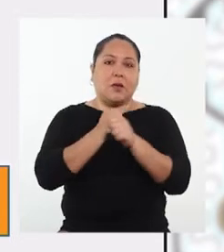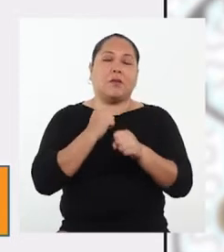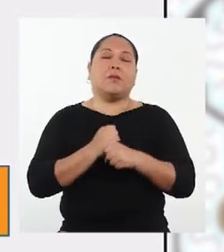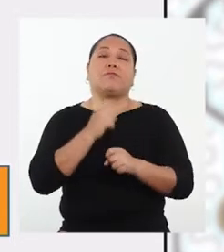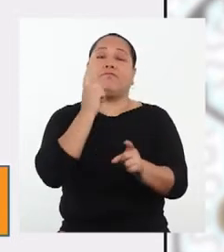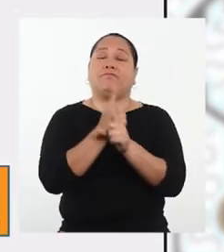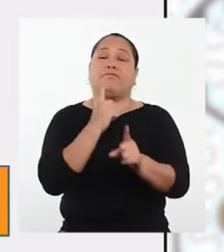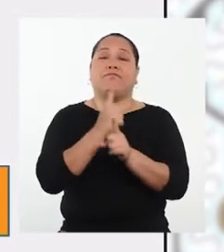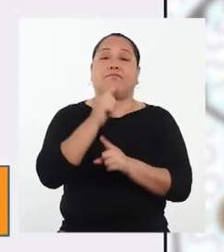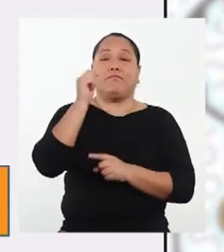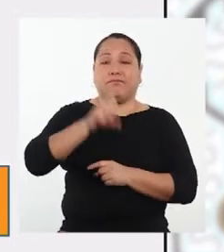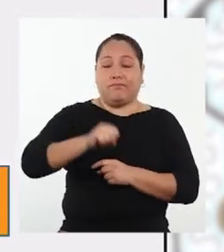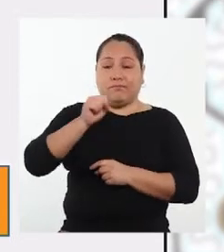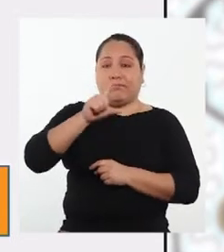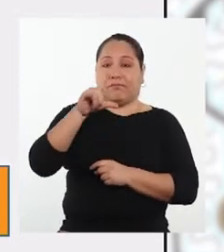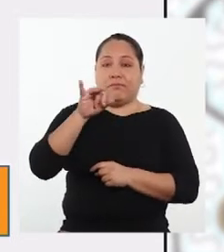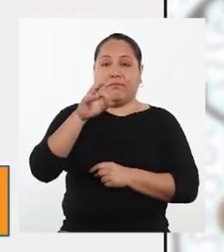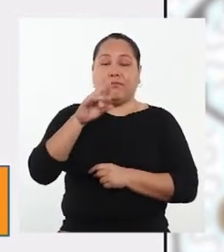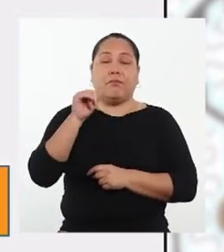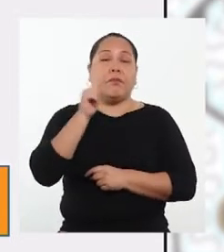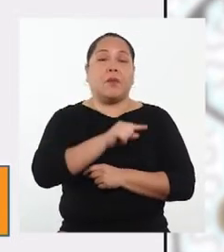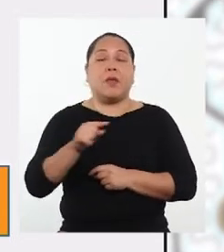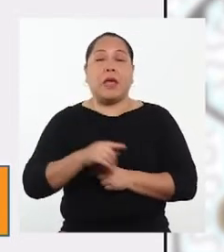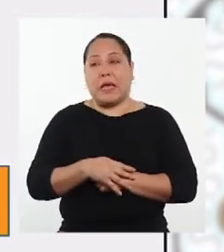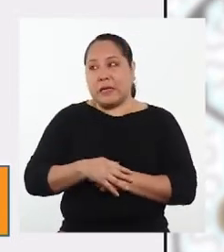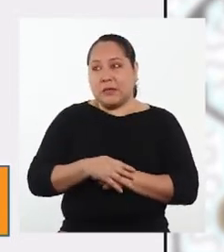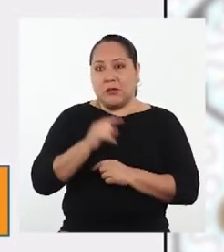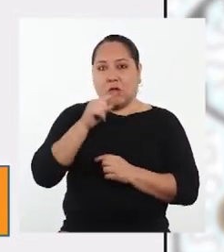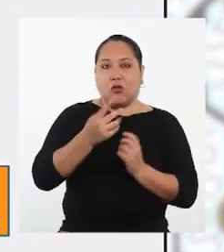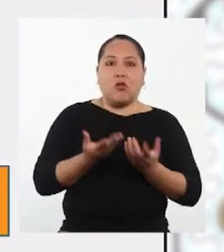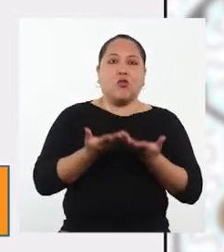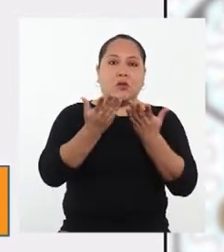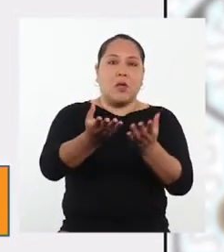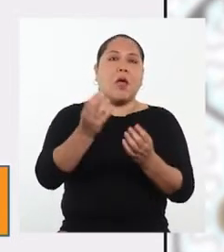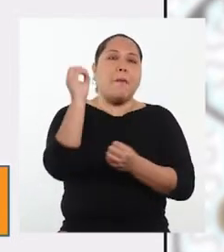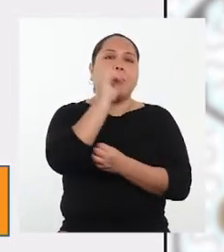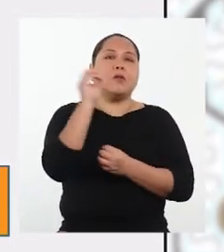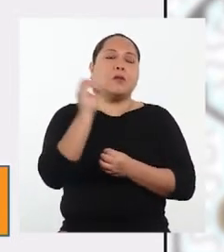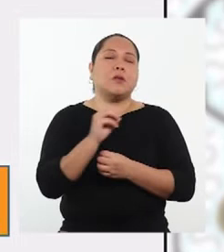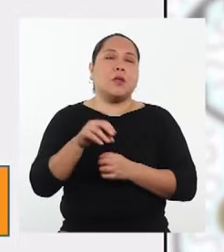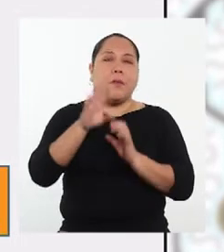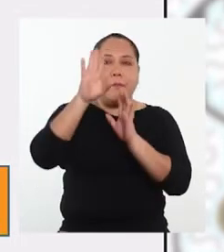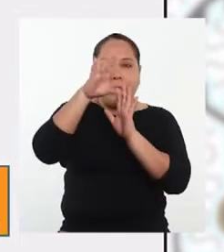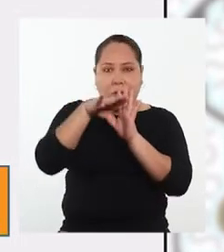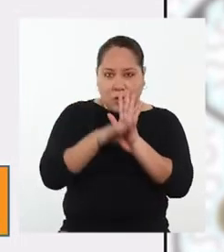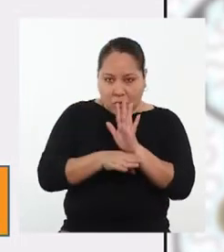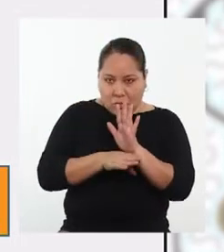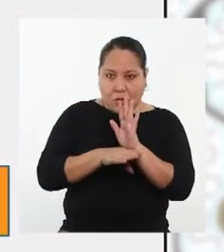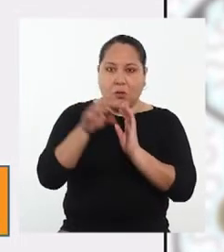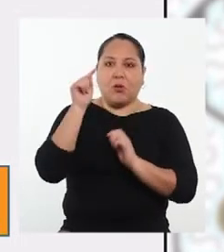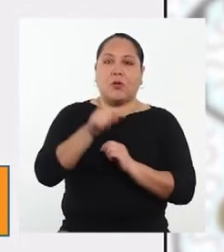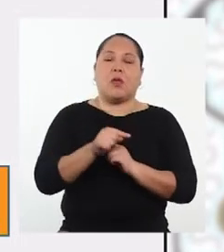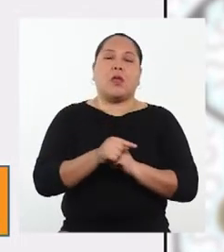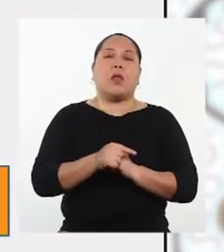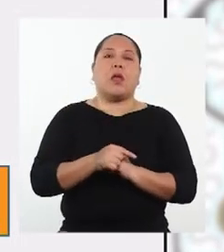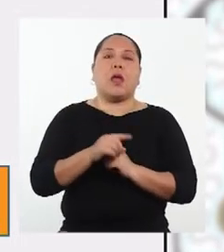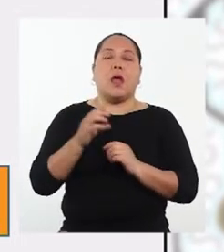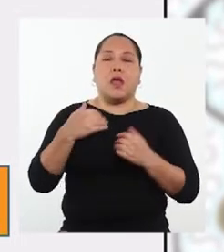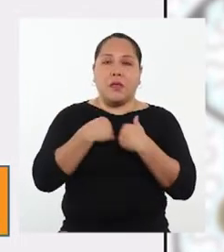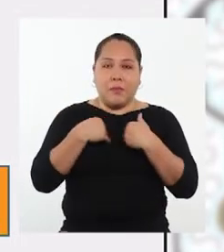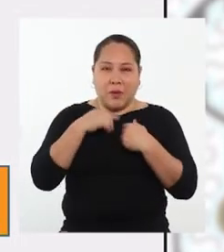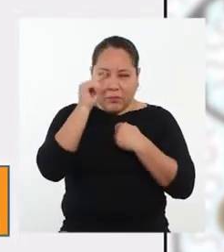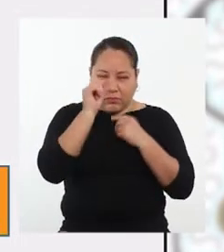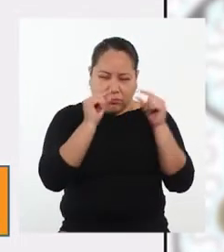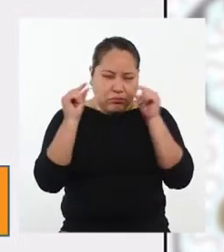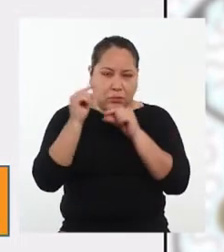10 años. Exactamente, Laura. Este gráfico nos habla sobre el porcentaje de disminución de la población de insectos y